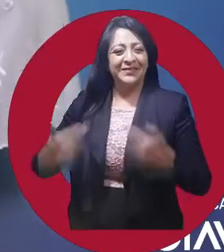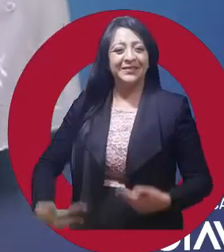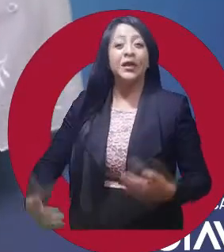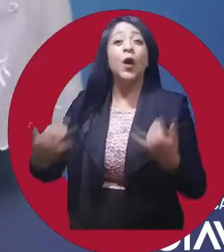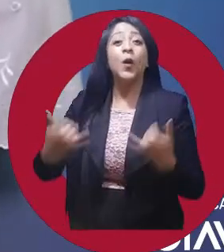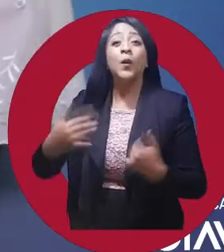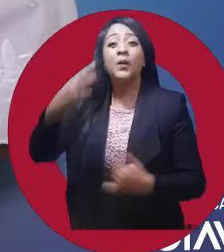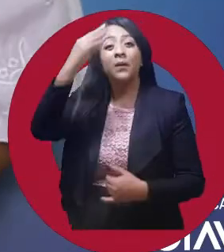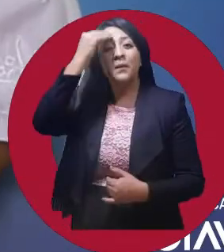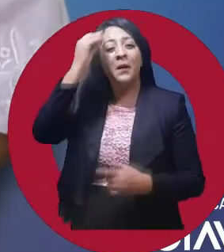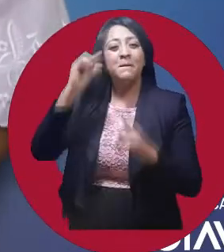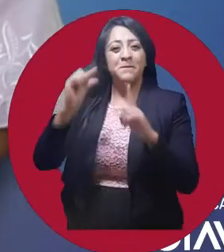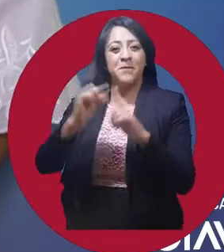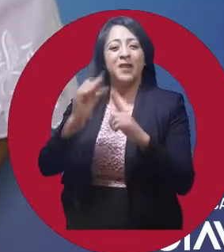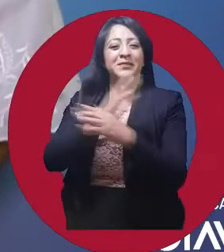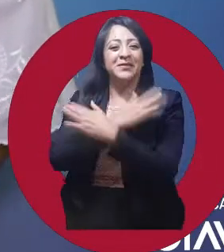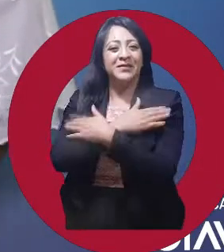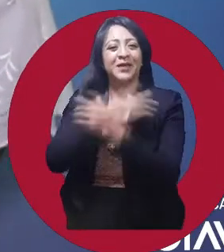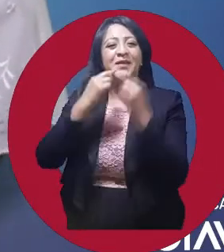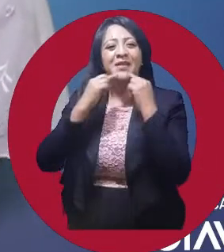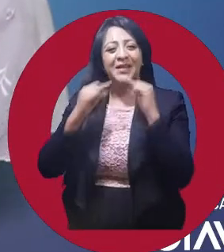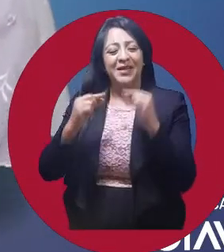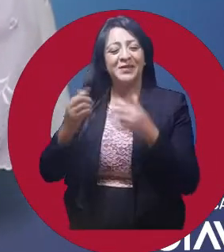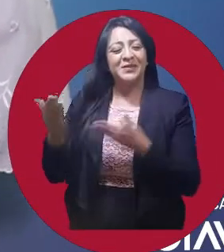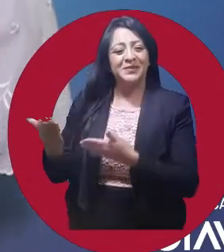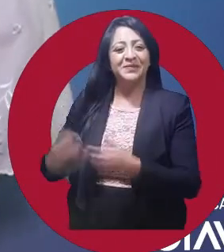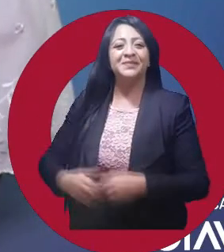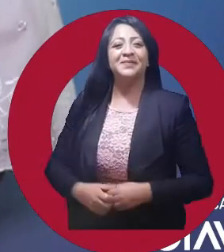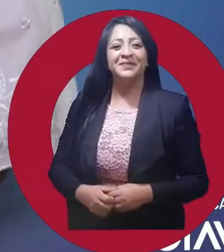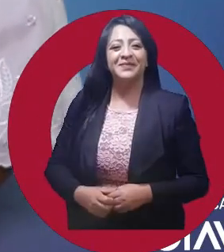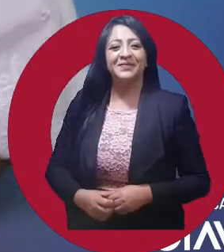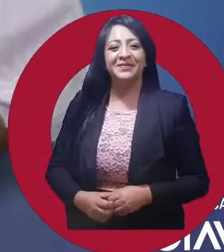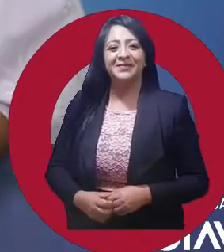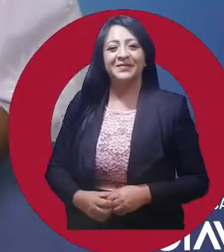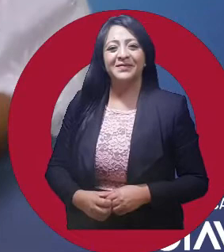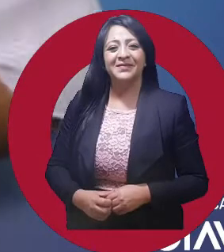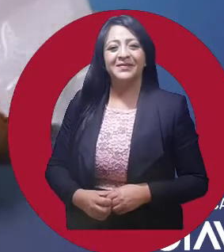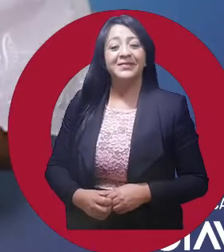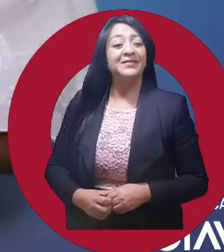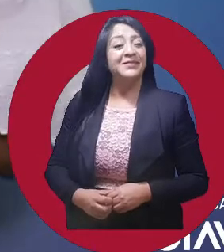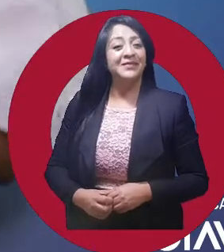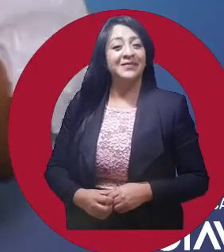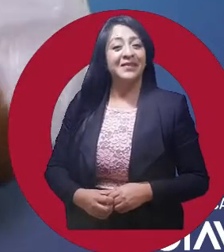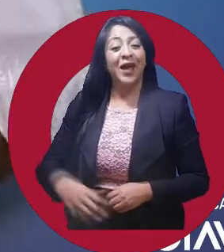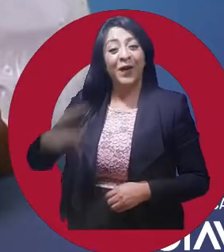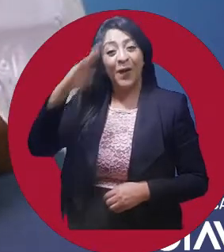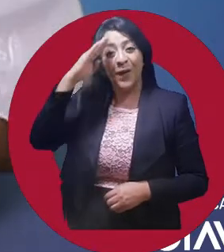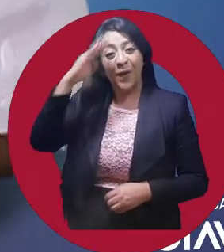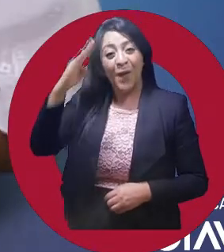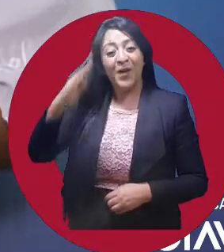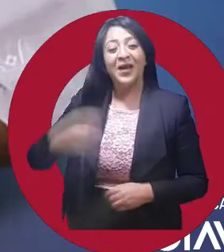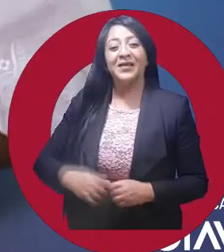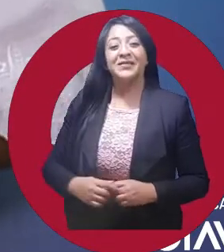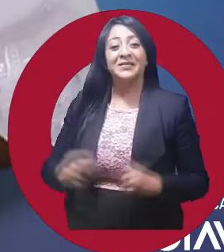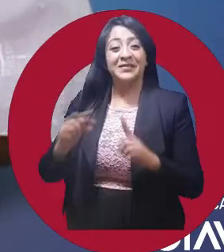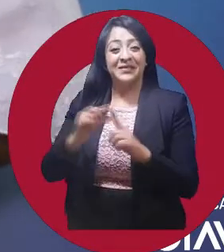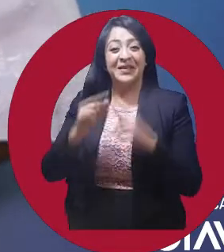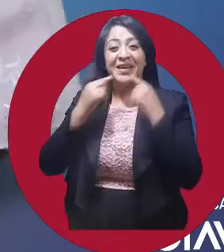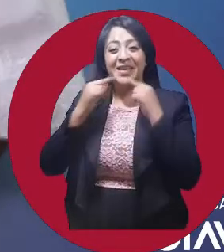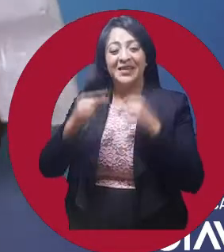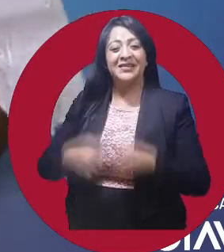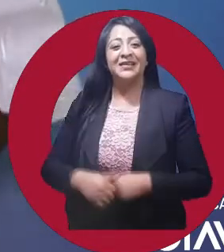Amiga Rubí, hoy aprenderemos palabras de salud en quichua. Imanaya. Imanaya es